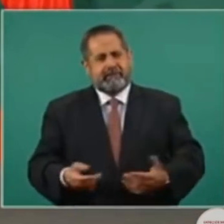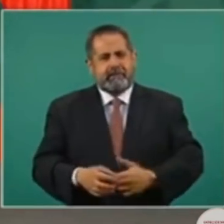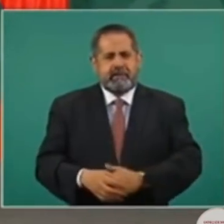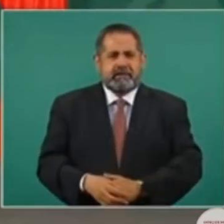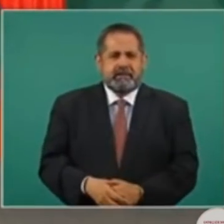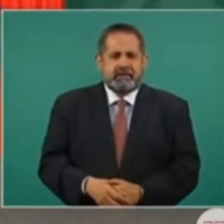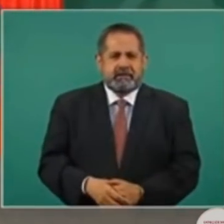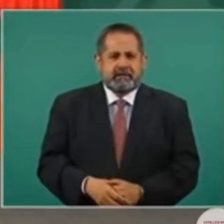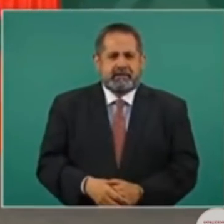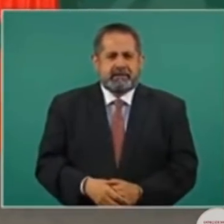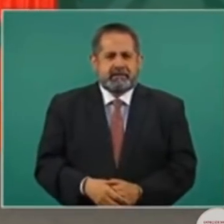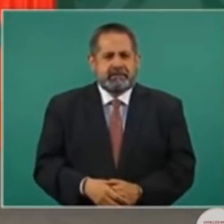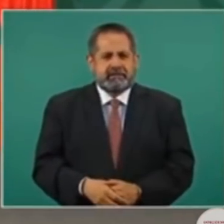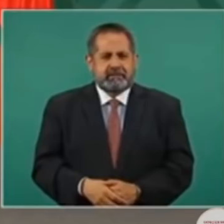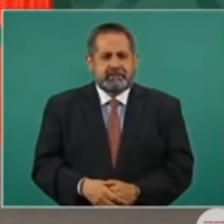a